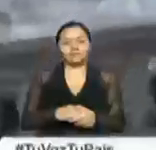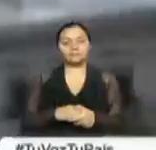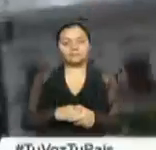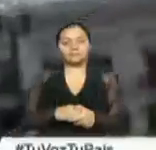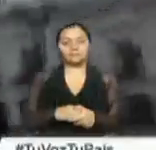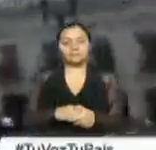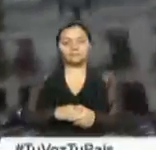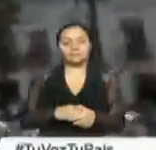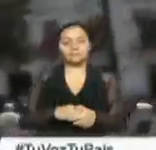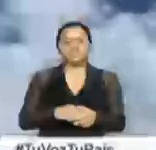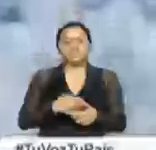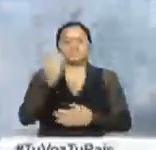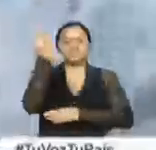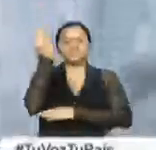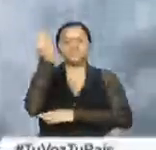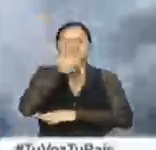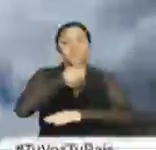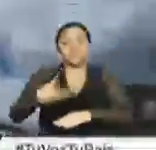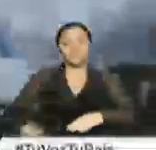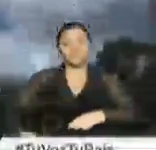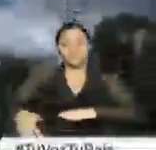la Plaza Grande,